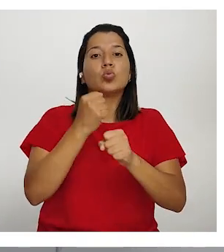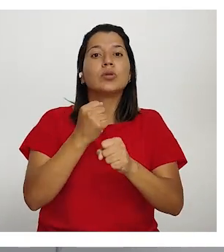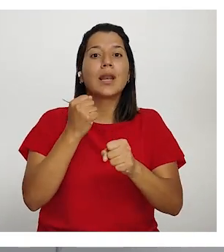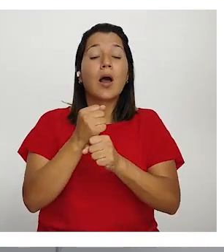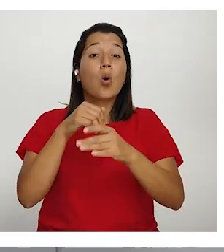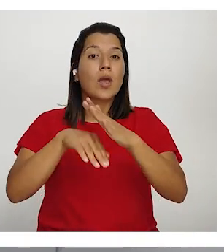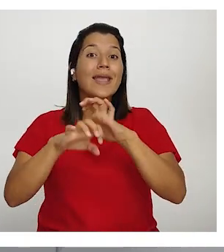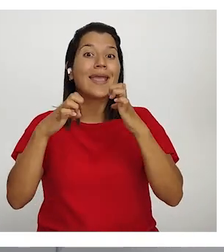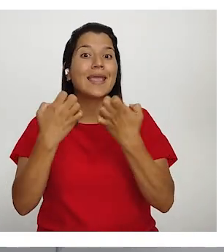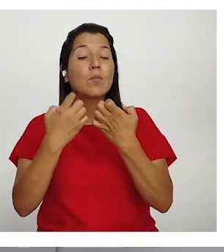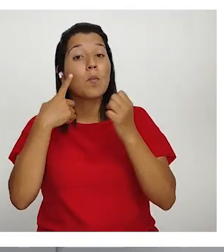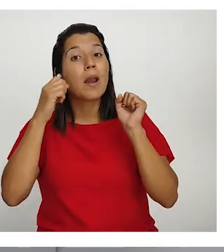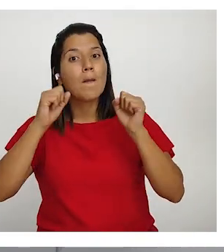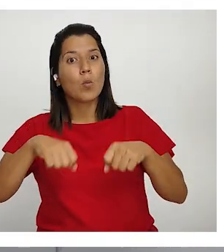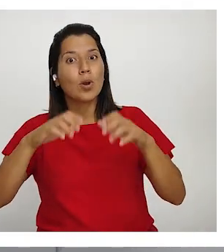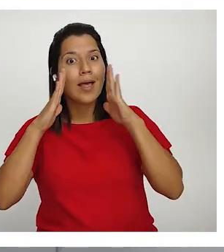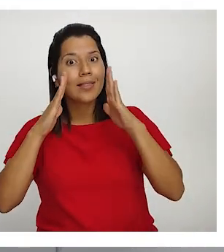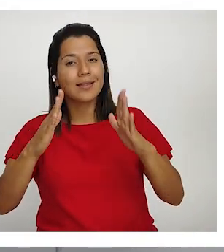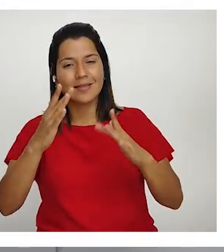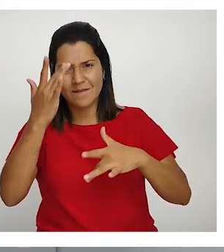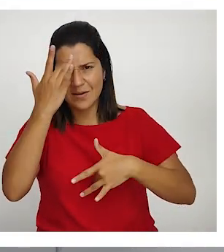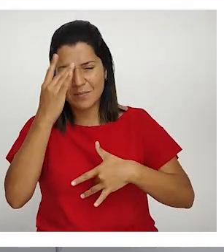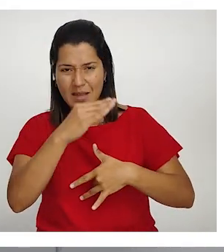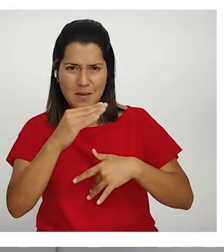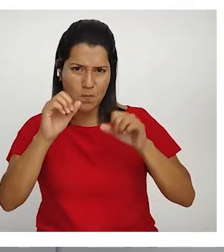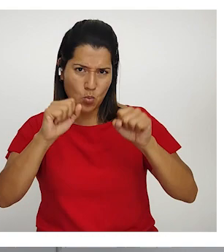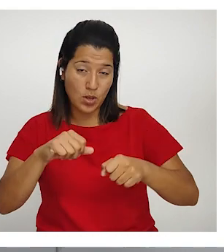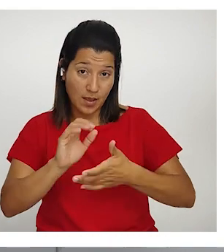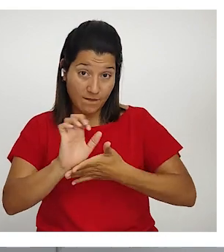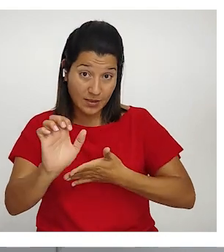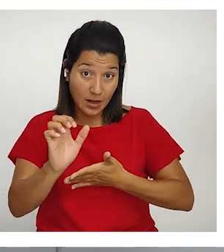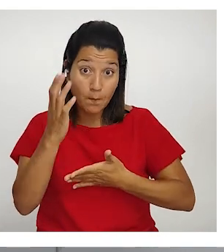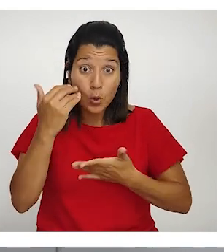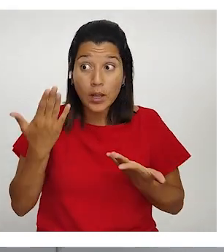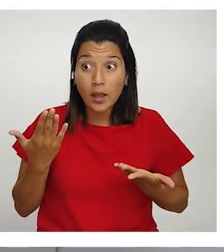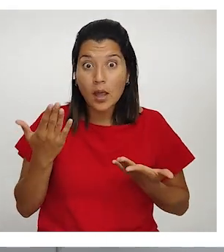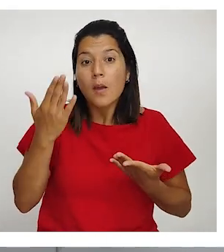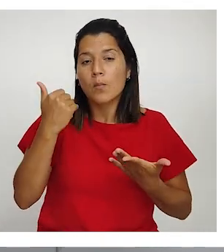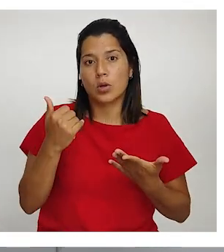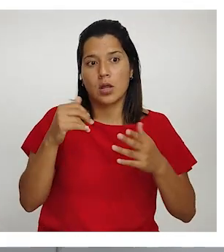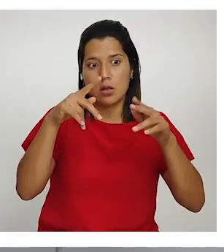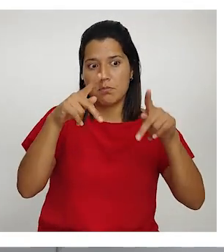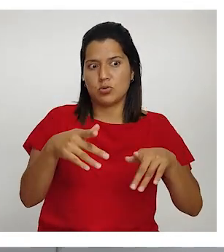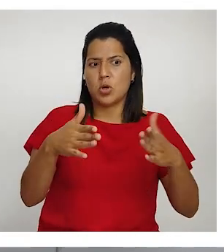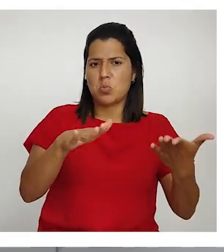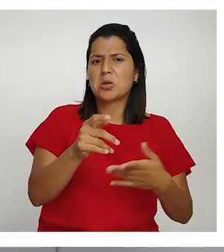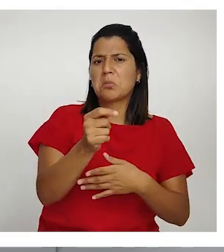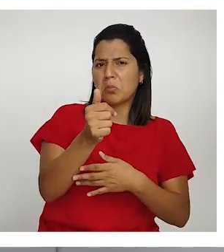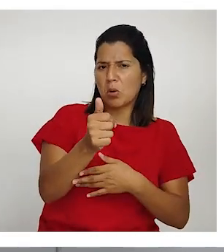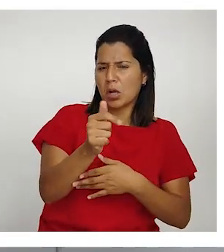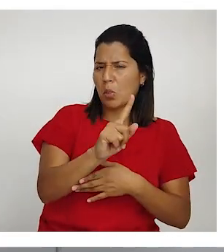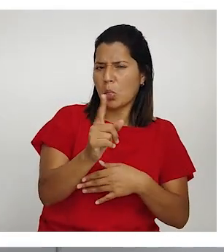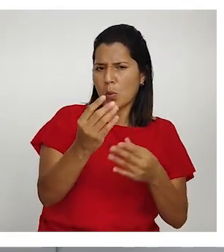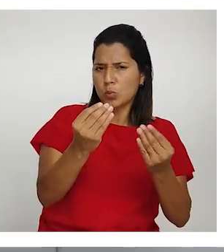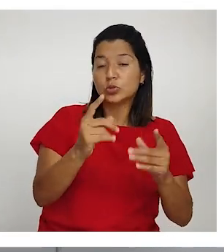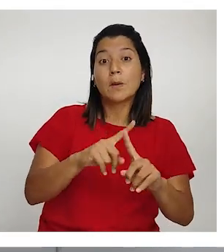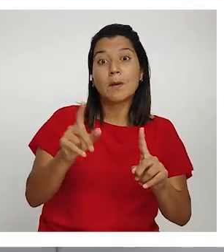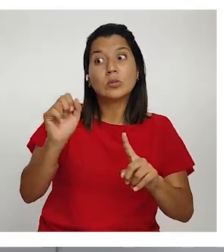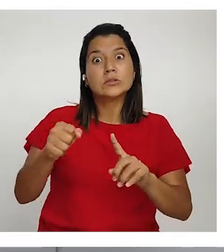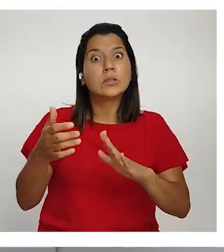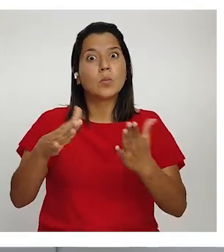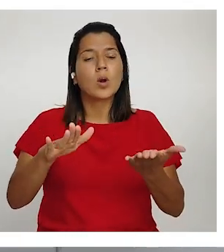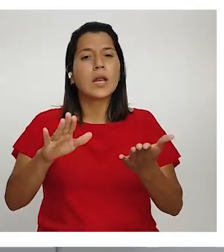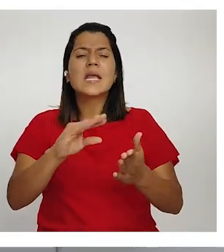esta enfermedad y evitar, porque ya lo decíamos, las muertes pues no son muchas, pero existen y muchas veces es incluso